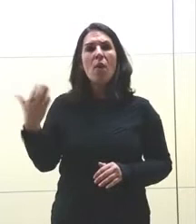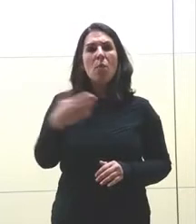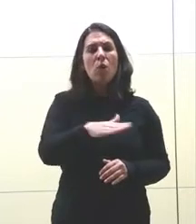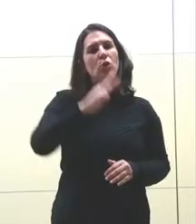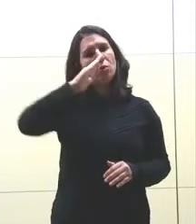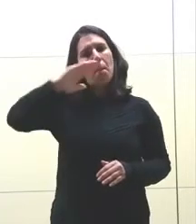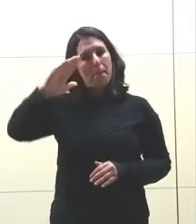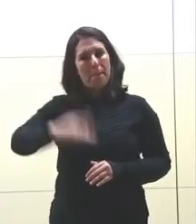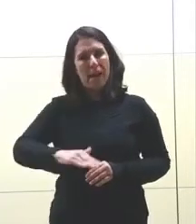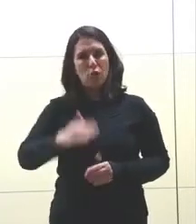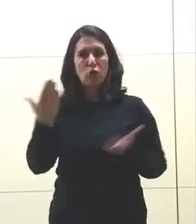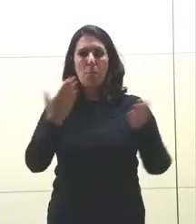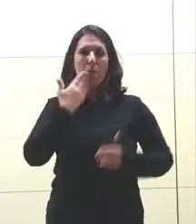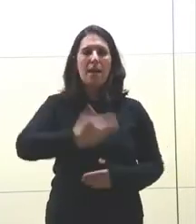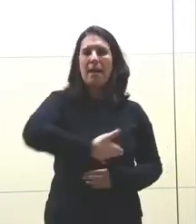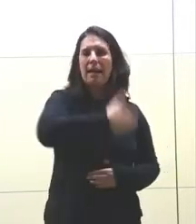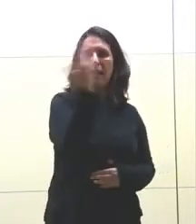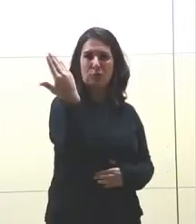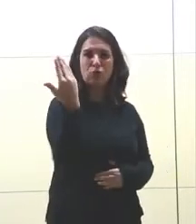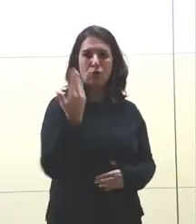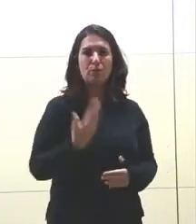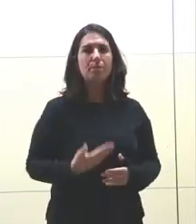bajo que el resto. Y